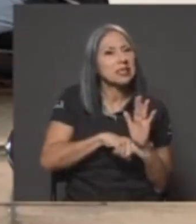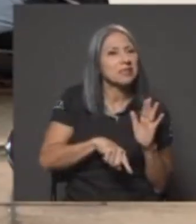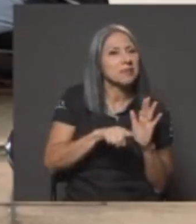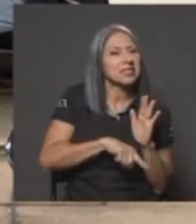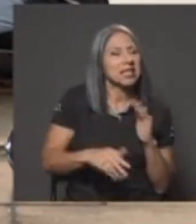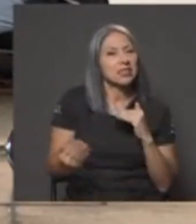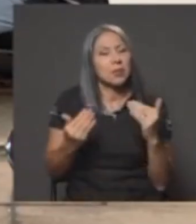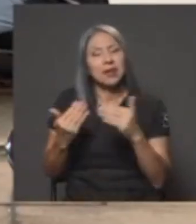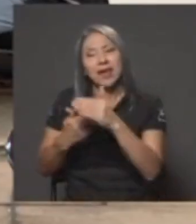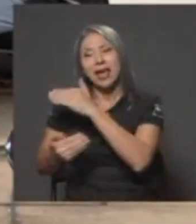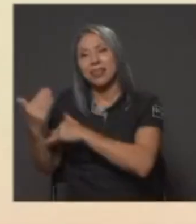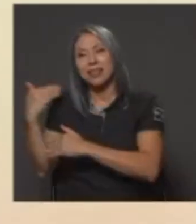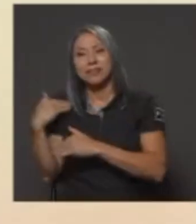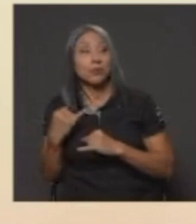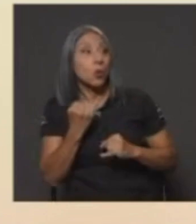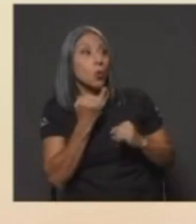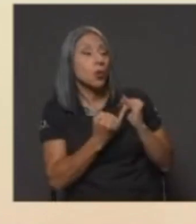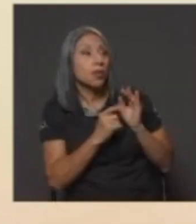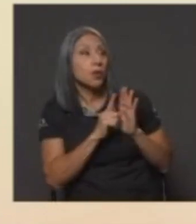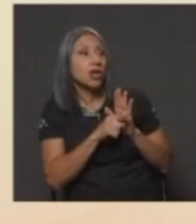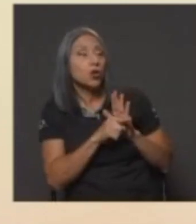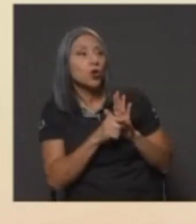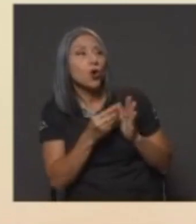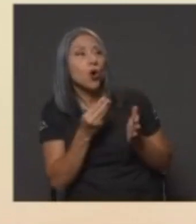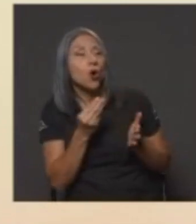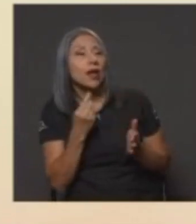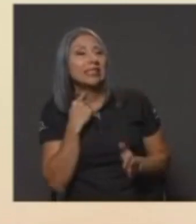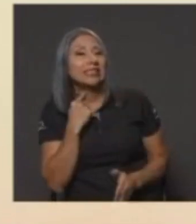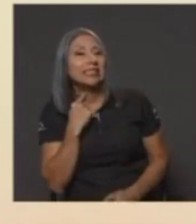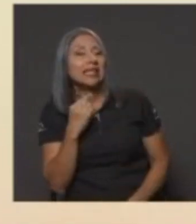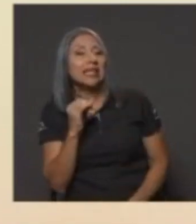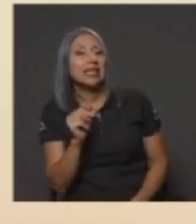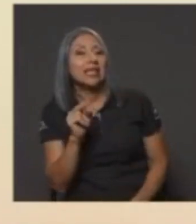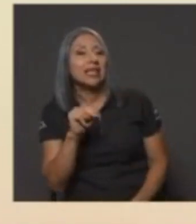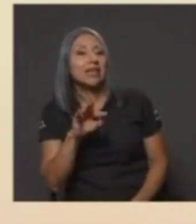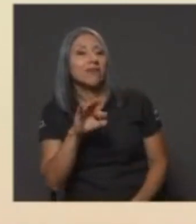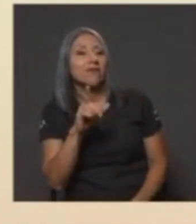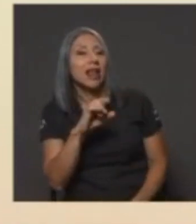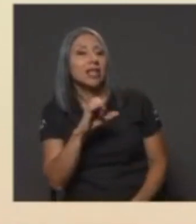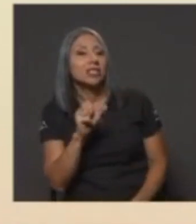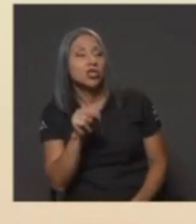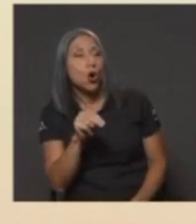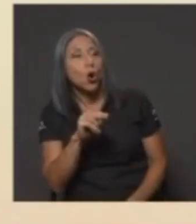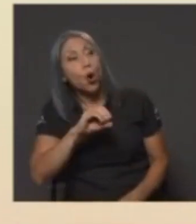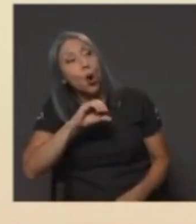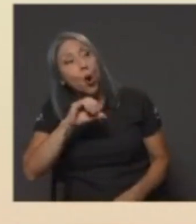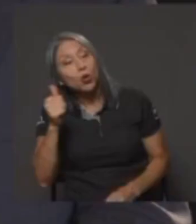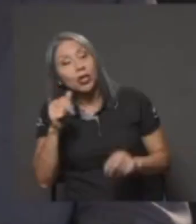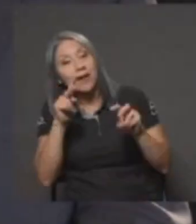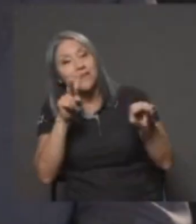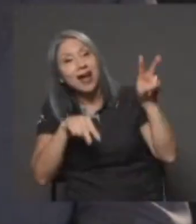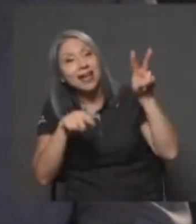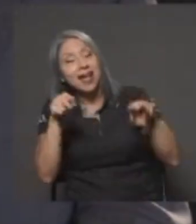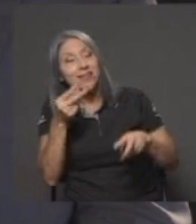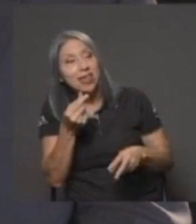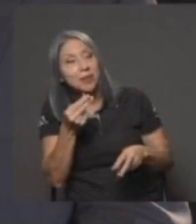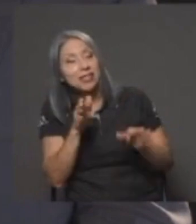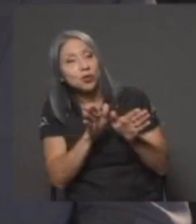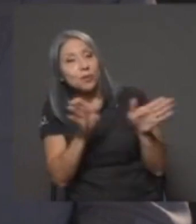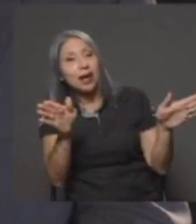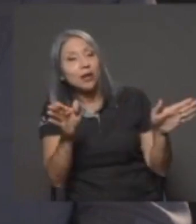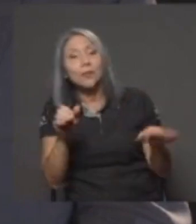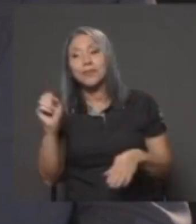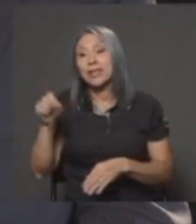Juan, inflación y cualquier otra variable de precios macro. Sí, bueno,